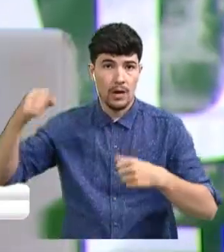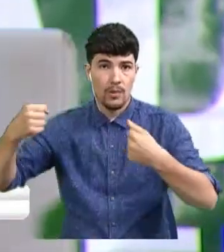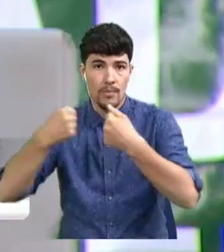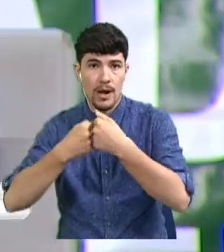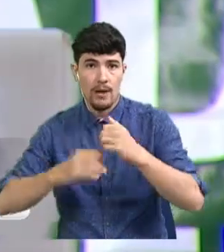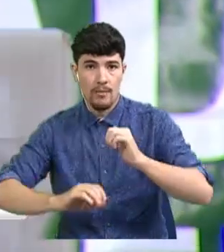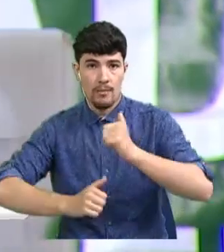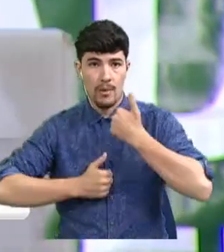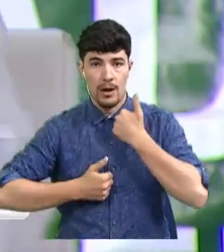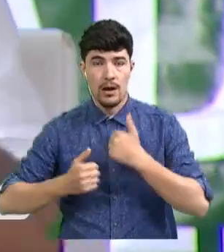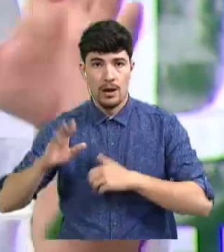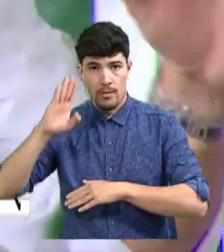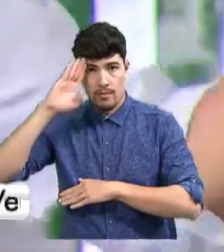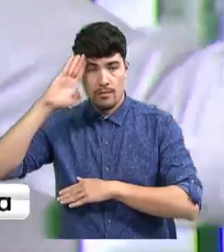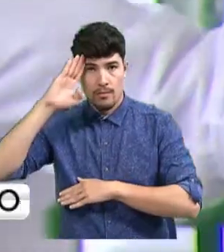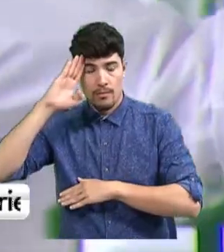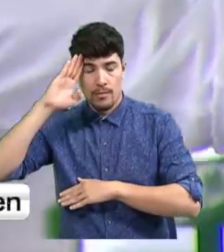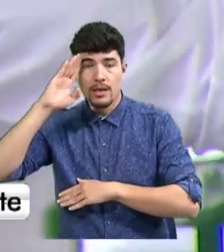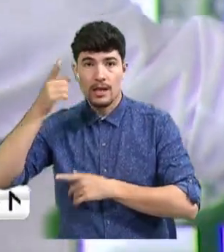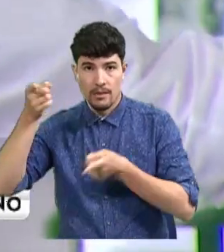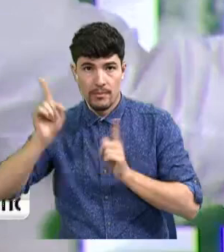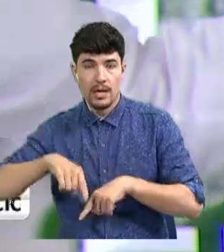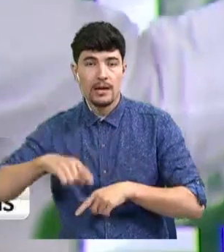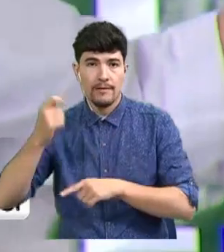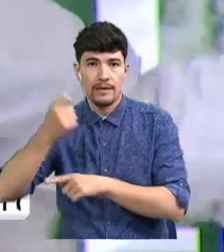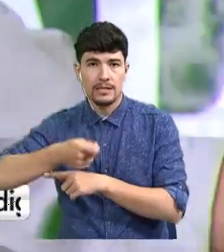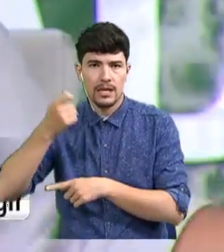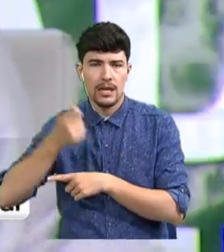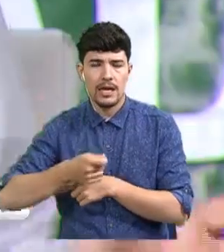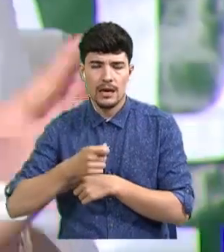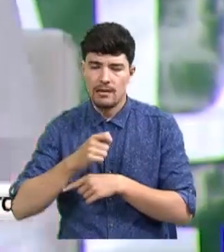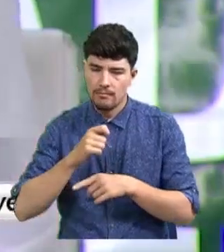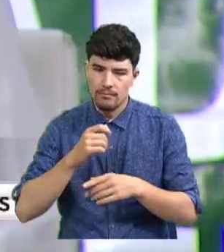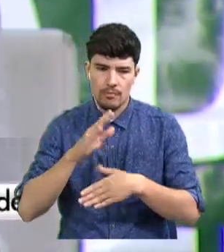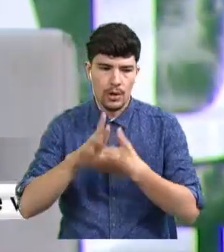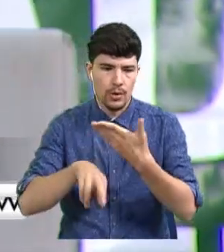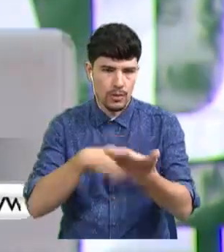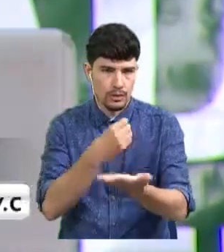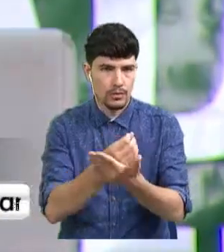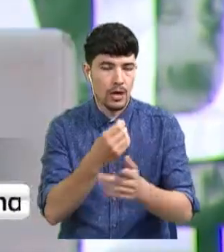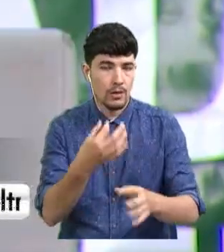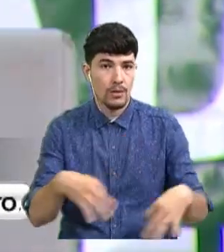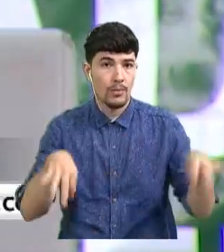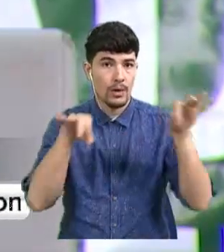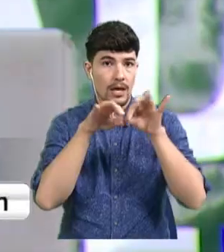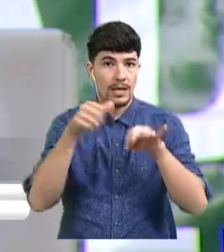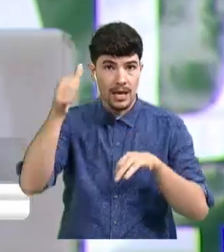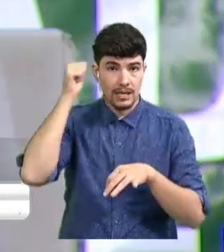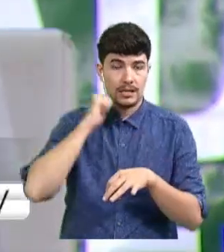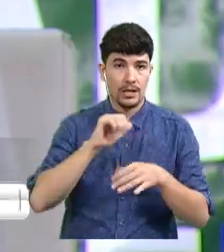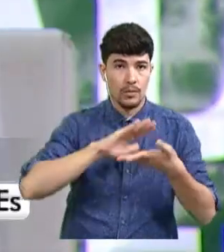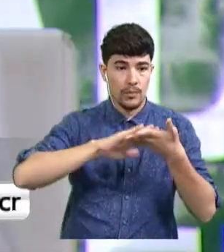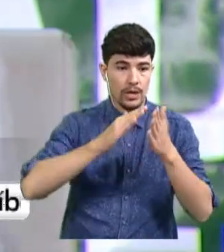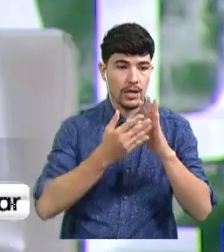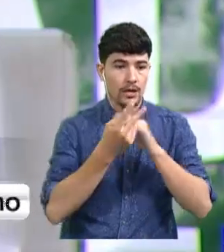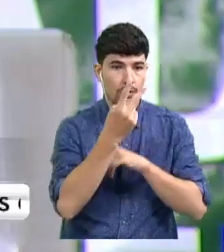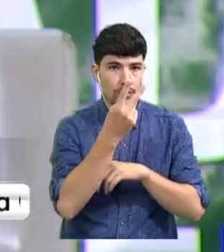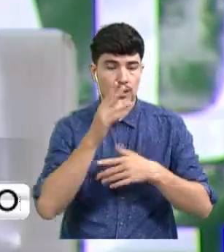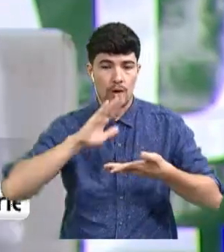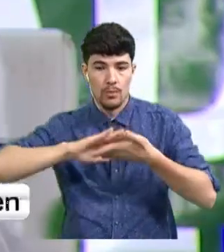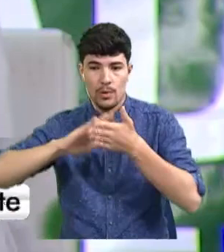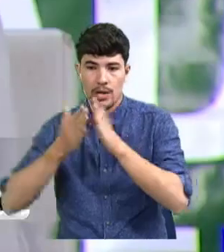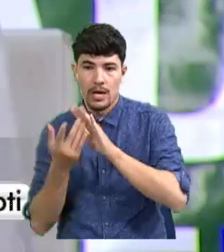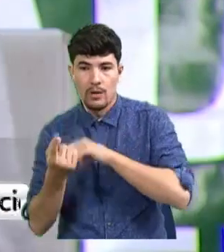va al nivel de detalle. Ayer mostrábamos los indicadores en la Comuna 2, hoy como aquí en la Comuna 1 tenemos unos